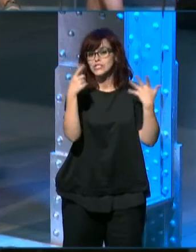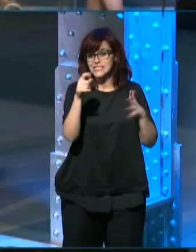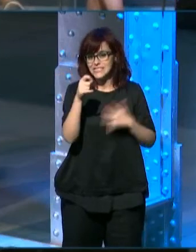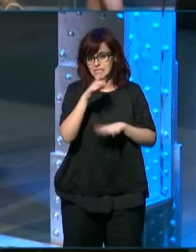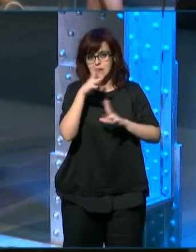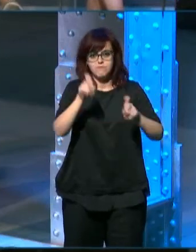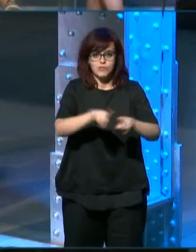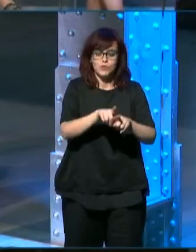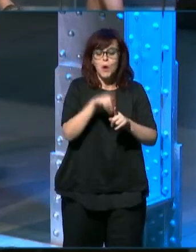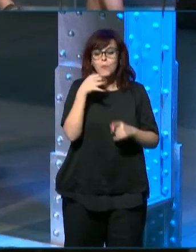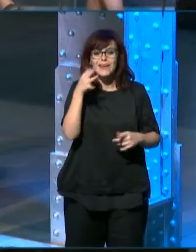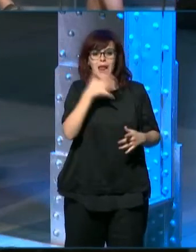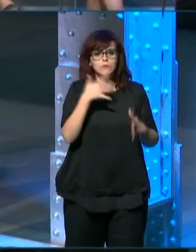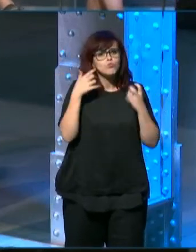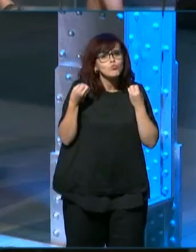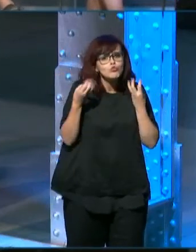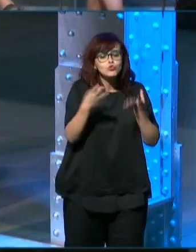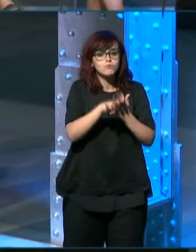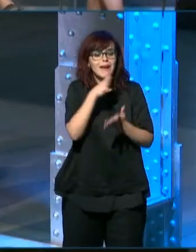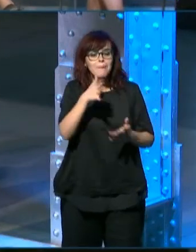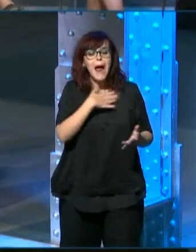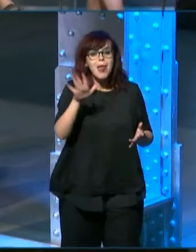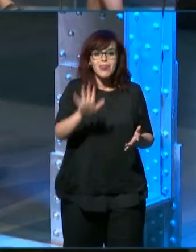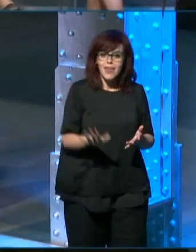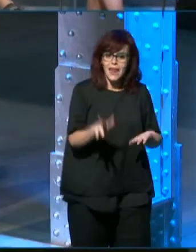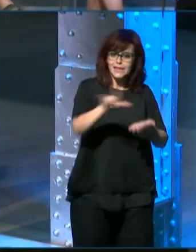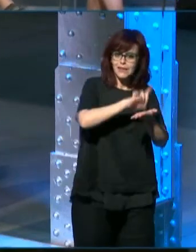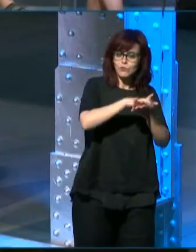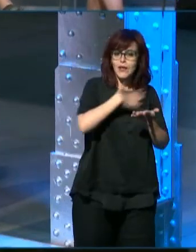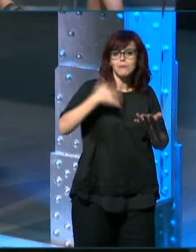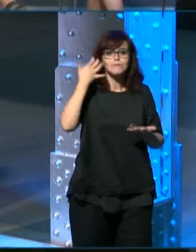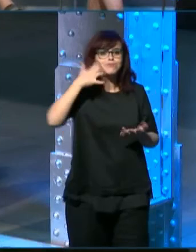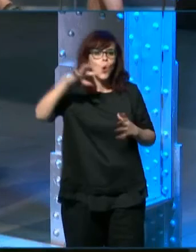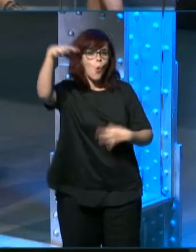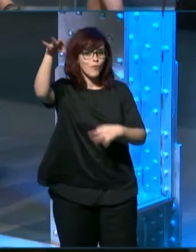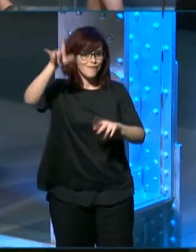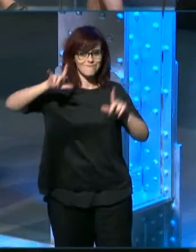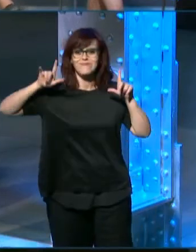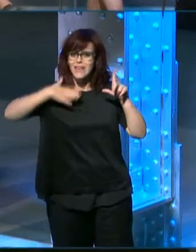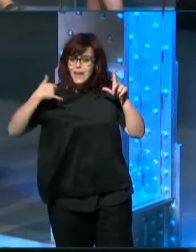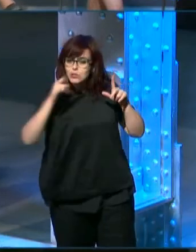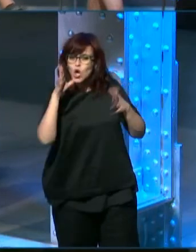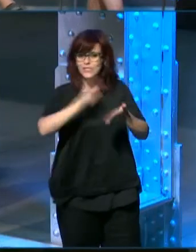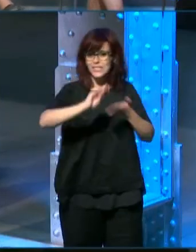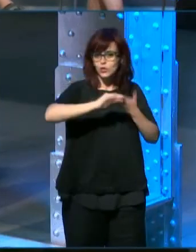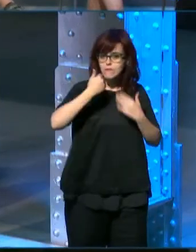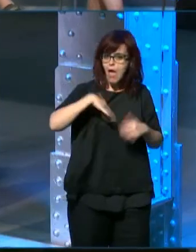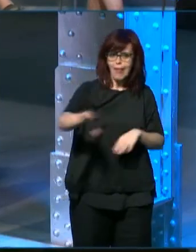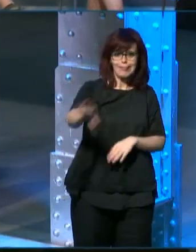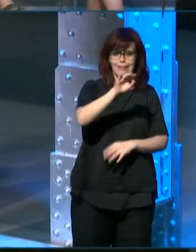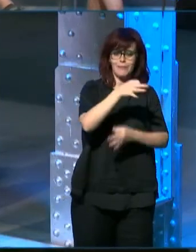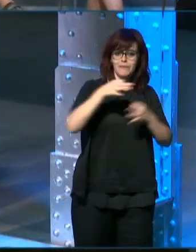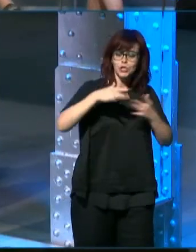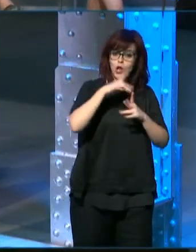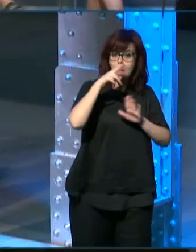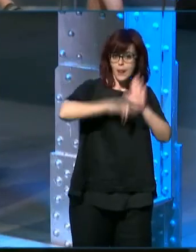singularidad, incluso también en la literatura, o que somos ya escritores que han entendido perfectamente